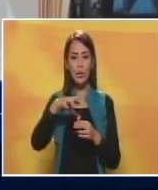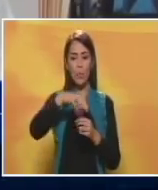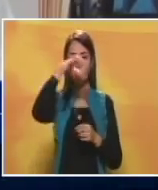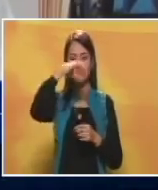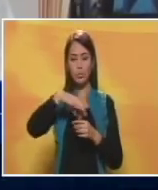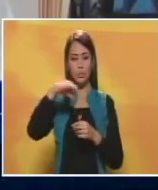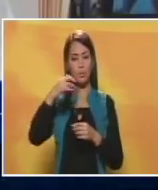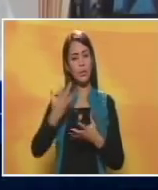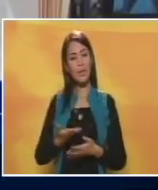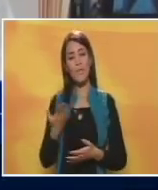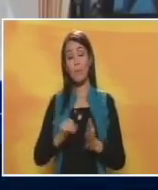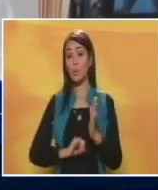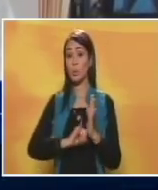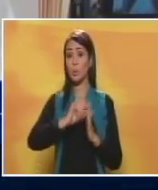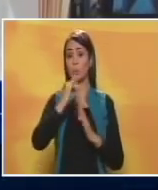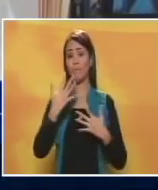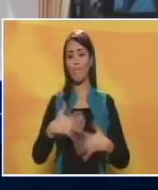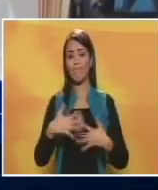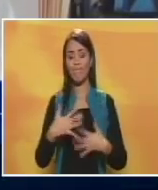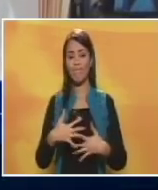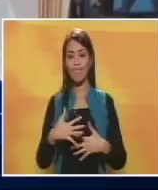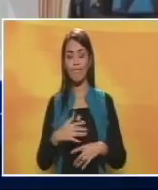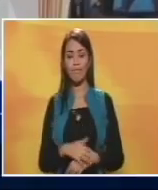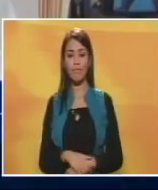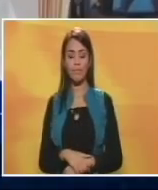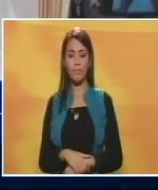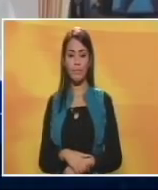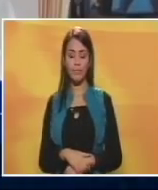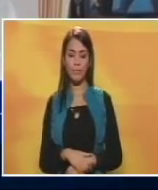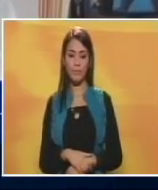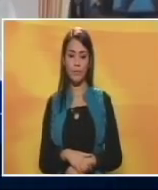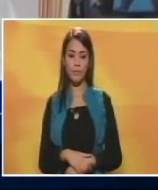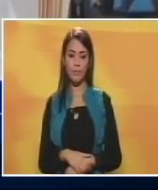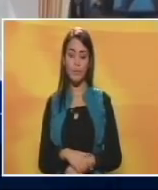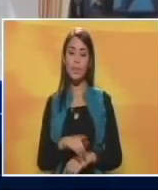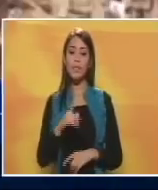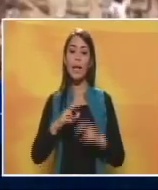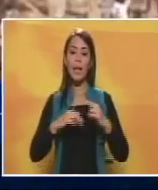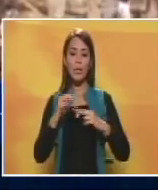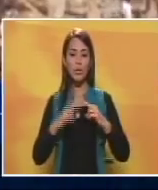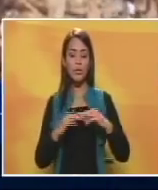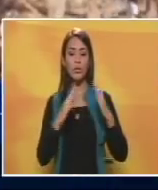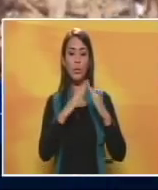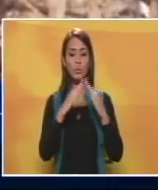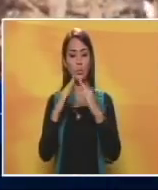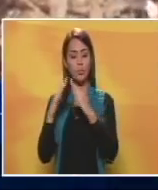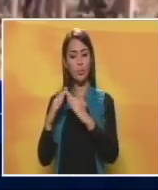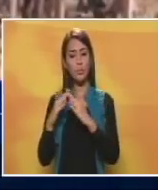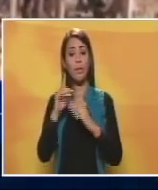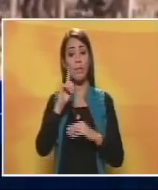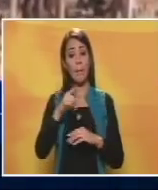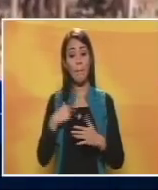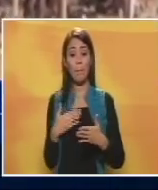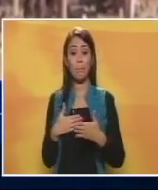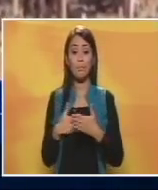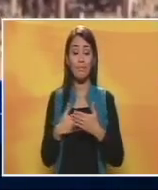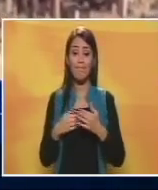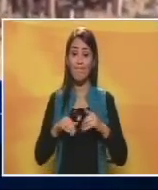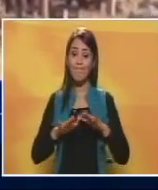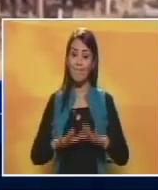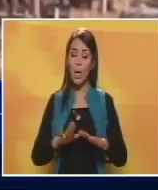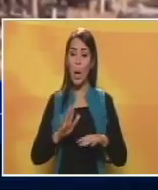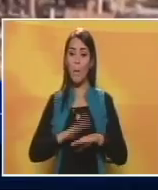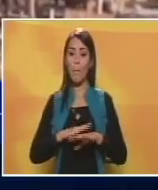factores de inflación bien importantes en otros rubros. Melián resaltó que la construcción de viviendas también se vio paralizada debido a